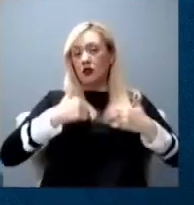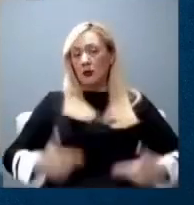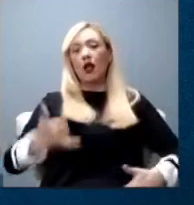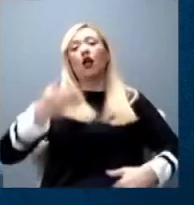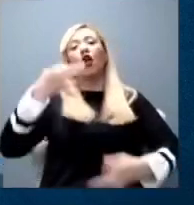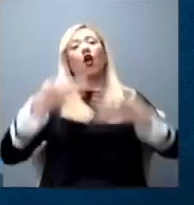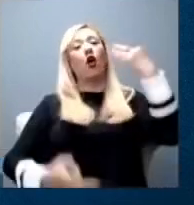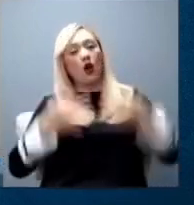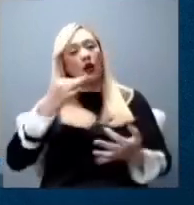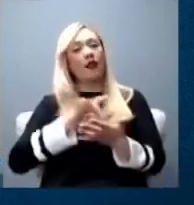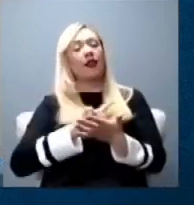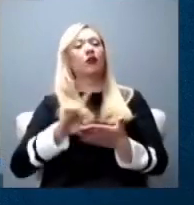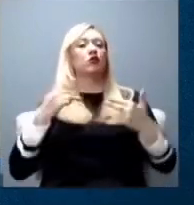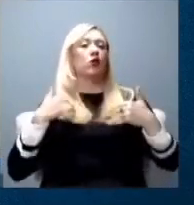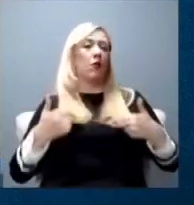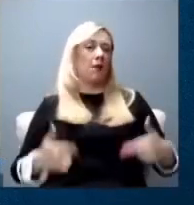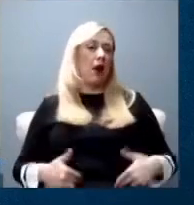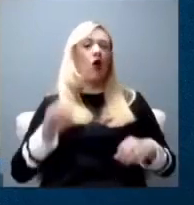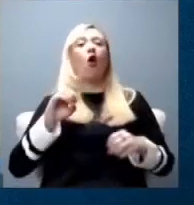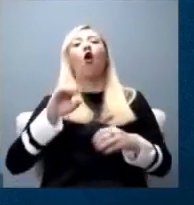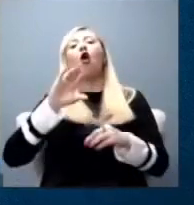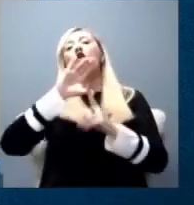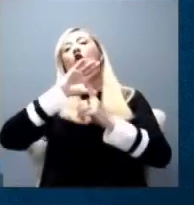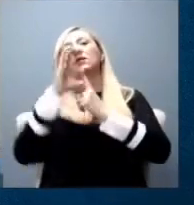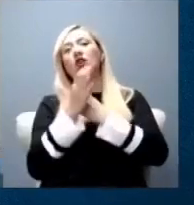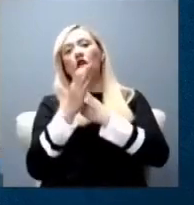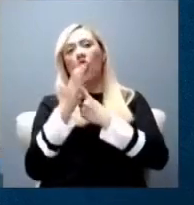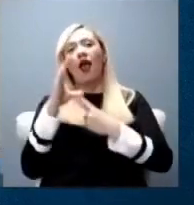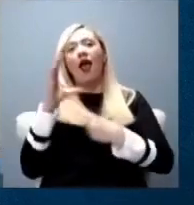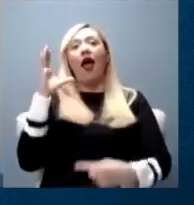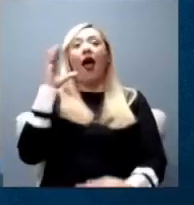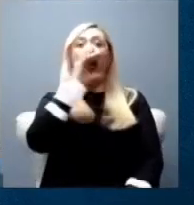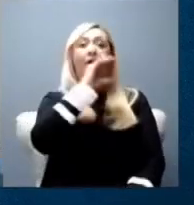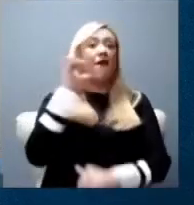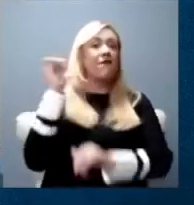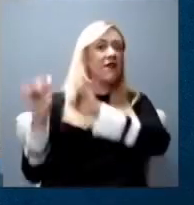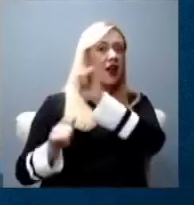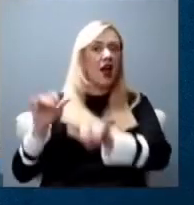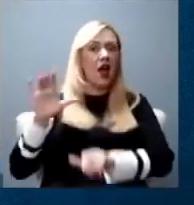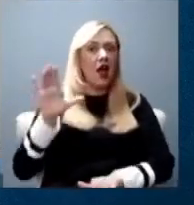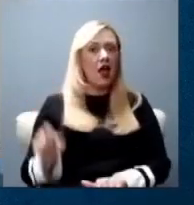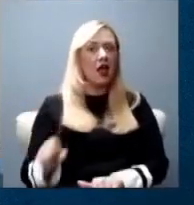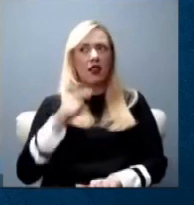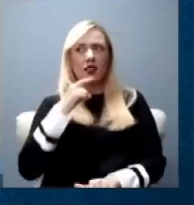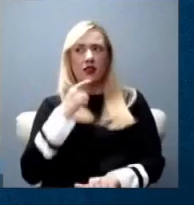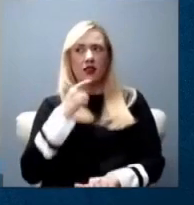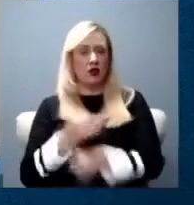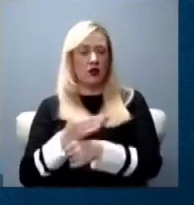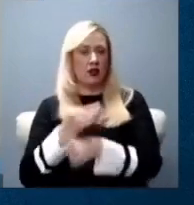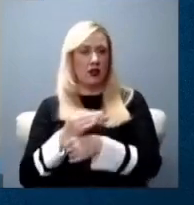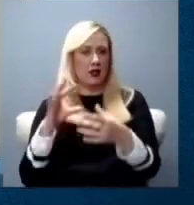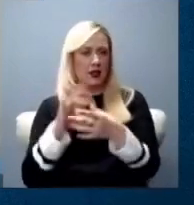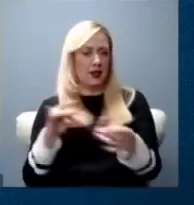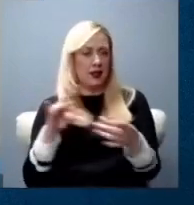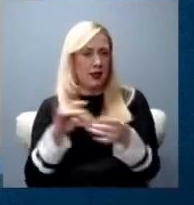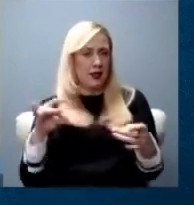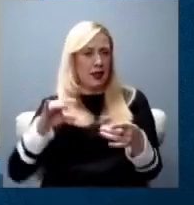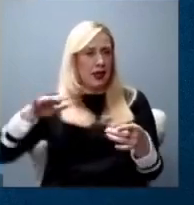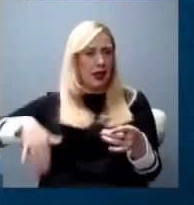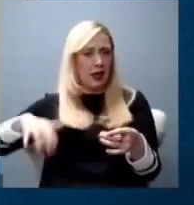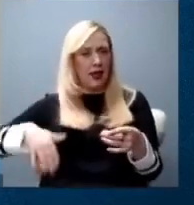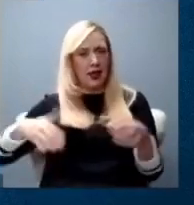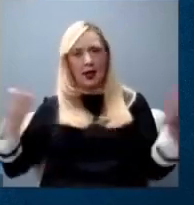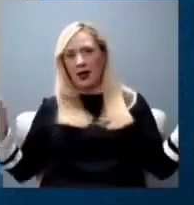Interamericana de Derechos Humanos, o la Comisión Africana de Derechos Humanos, tal como refirió Joaquín y también como refirió